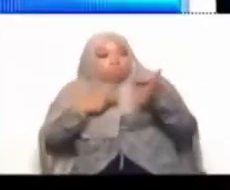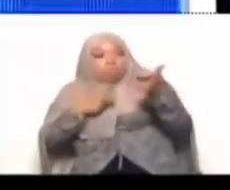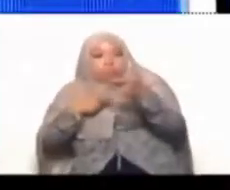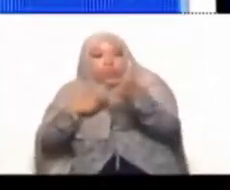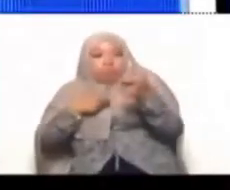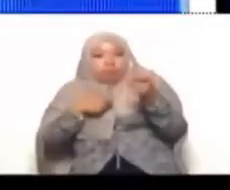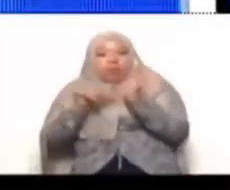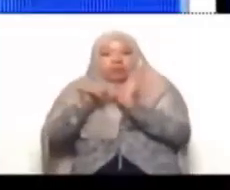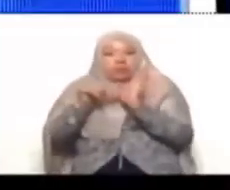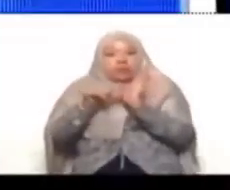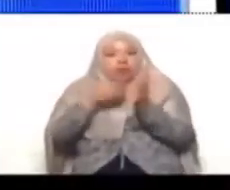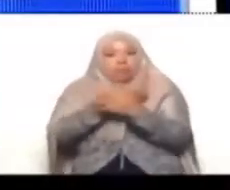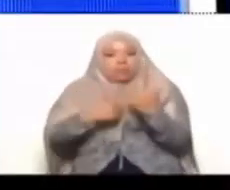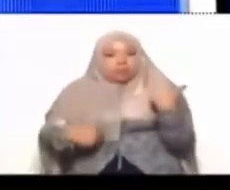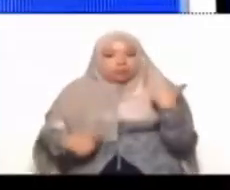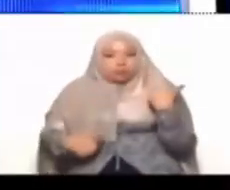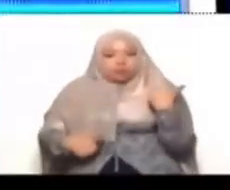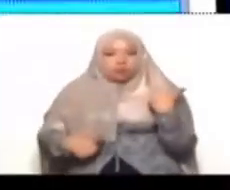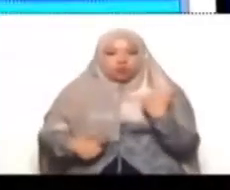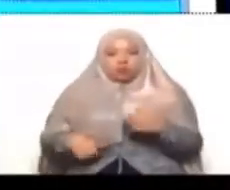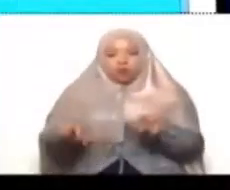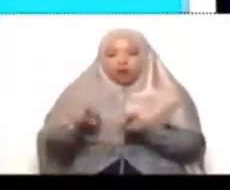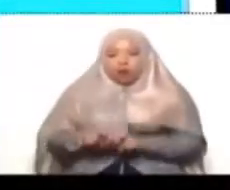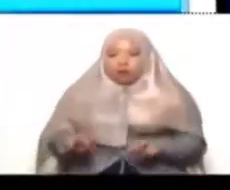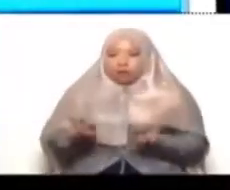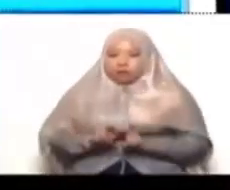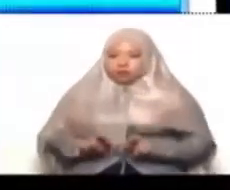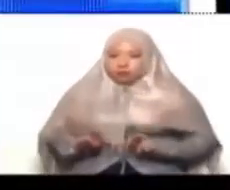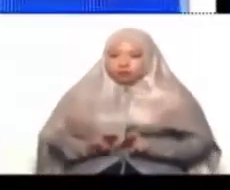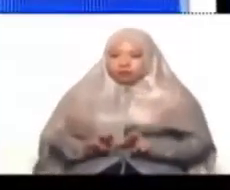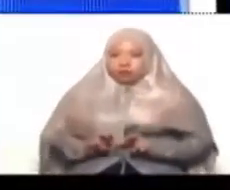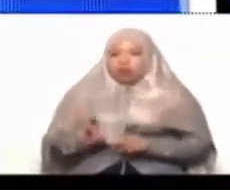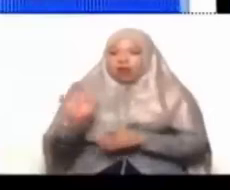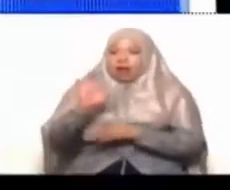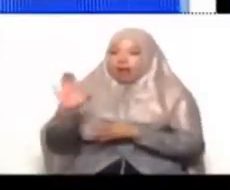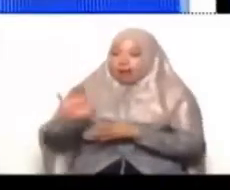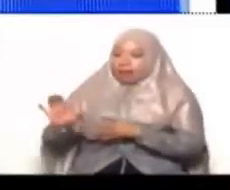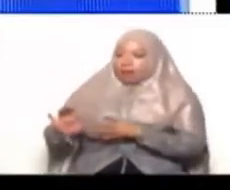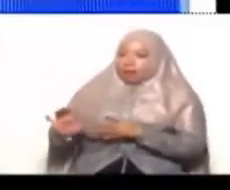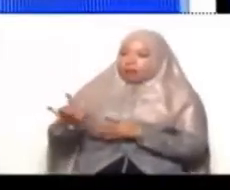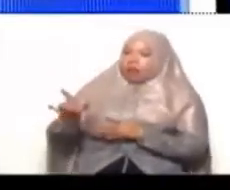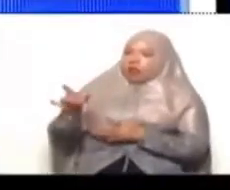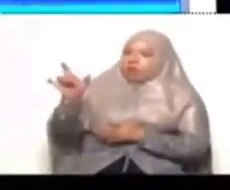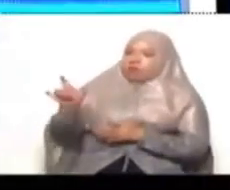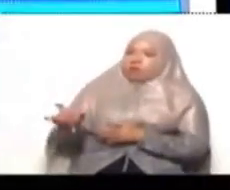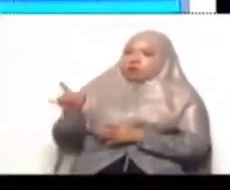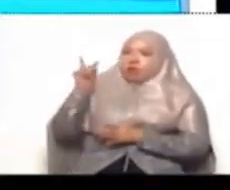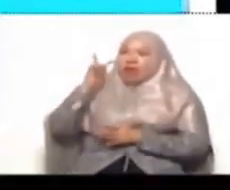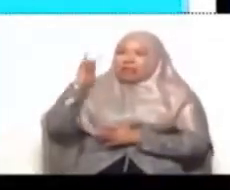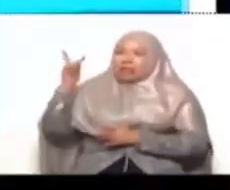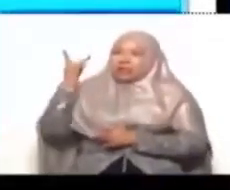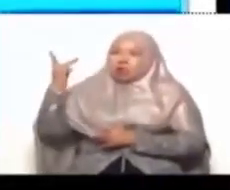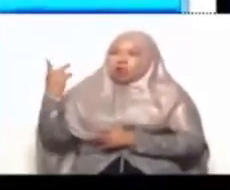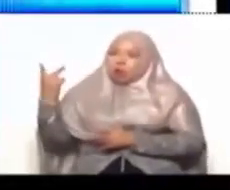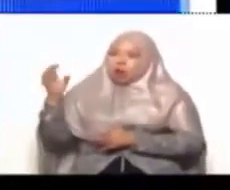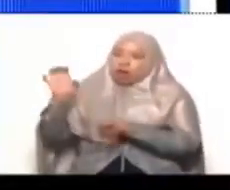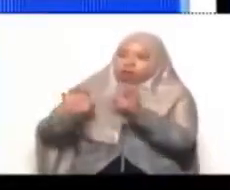de la tarima presidencial. Y cuando uno revisa un poco las características psicológicas de estas personas, tiene